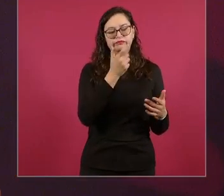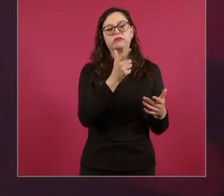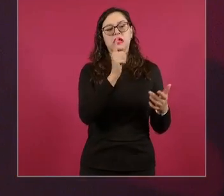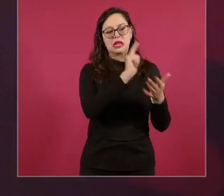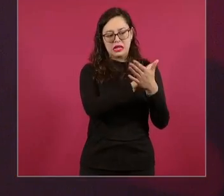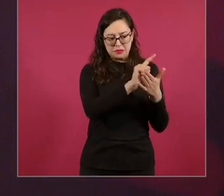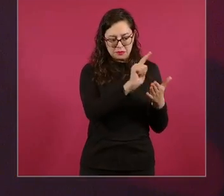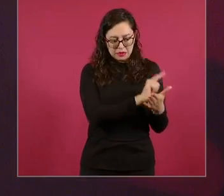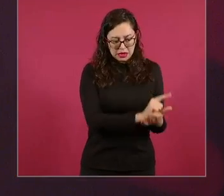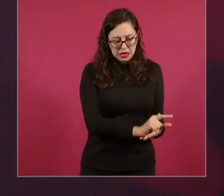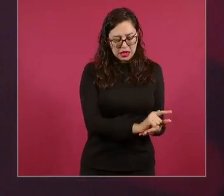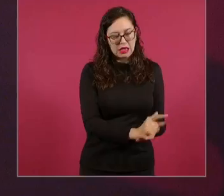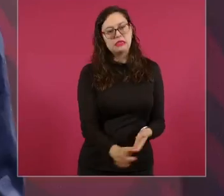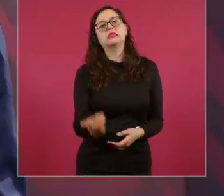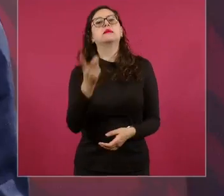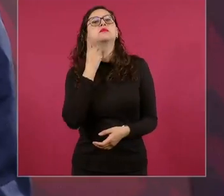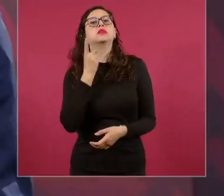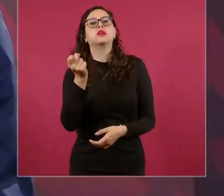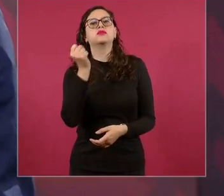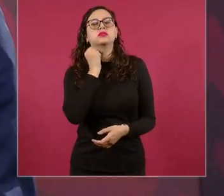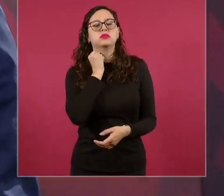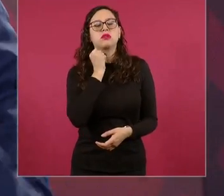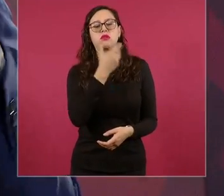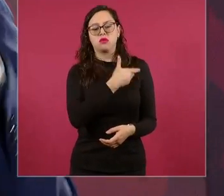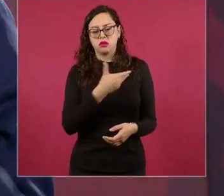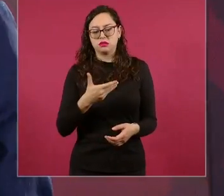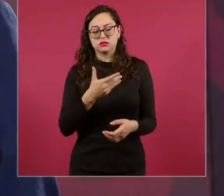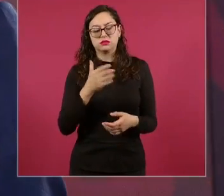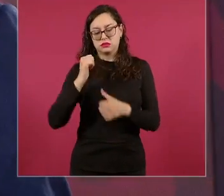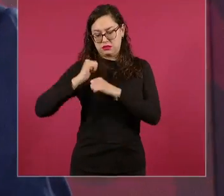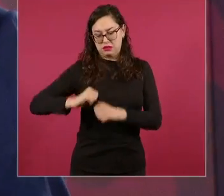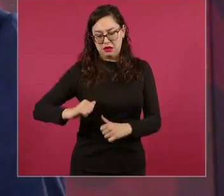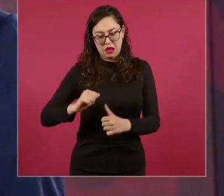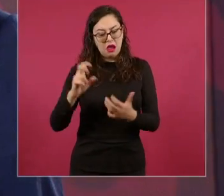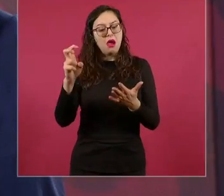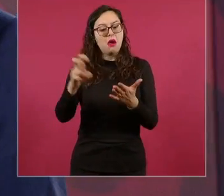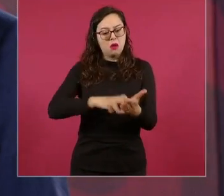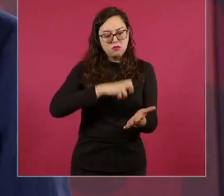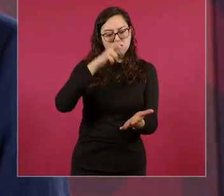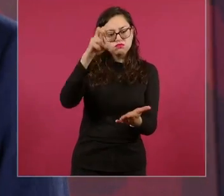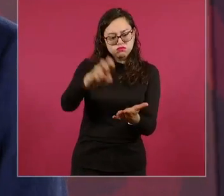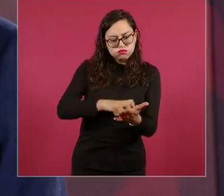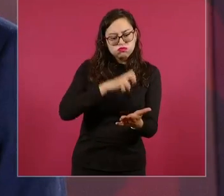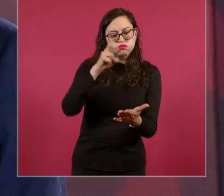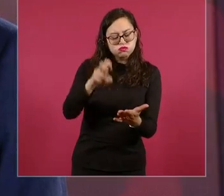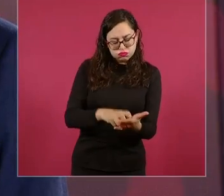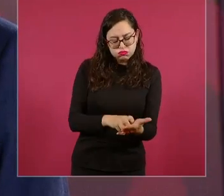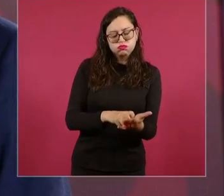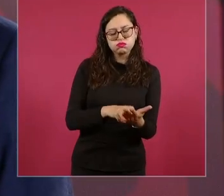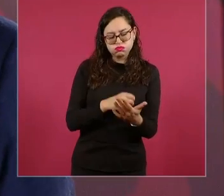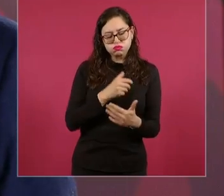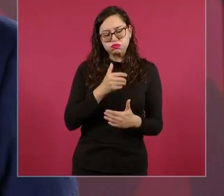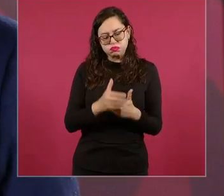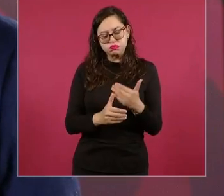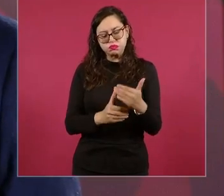que es muy importante